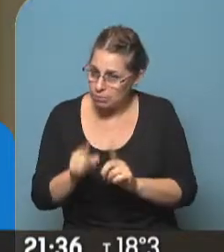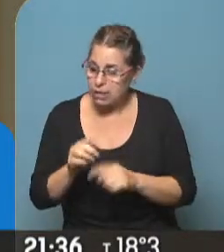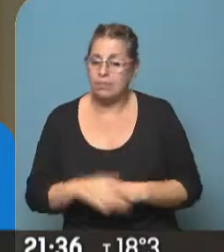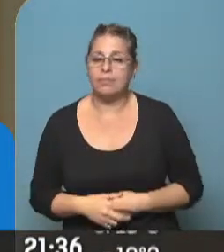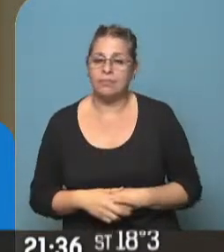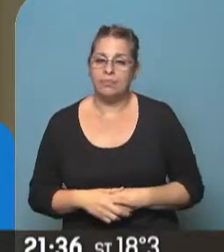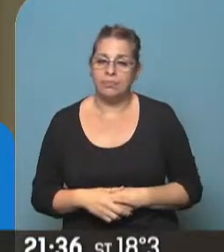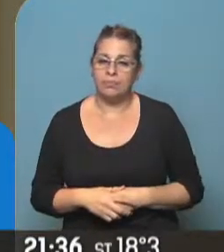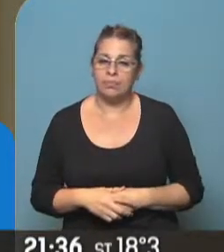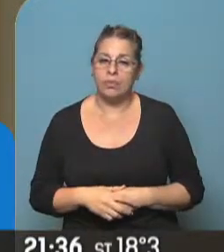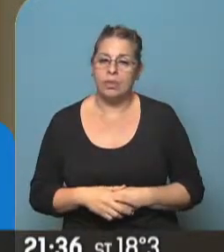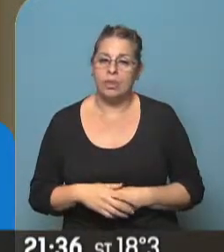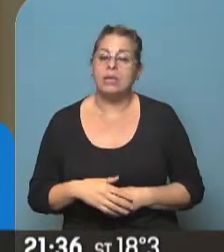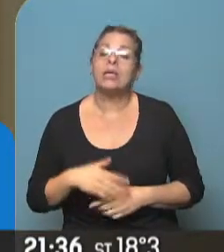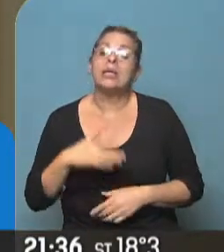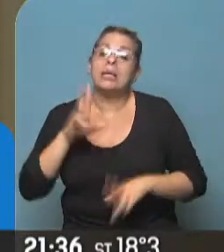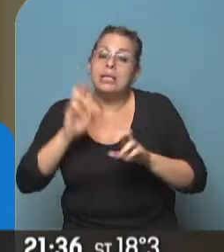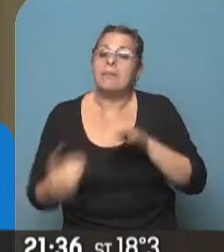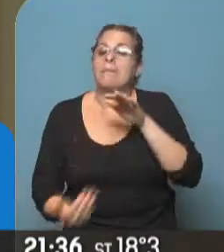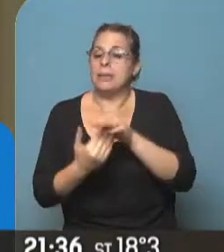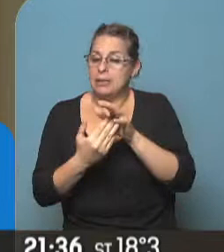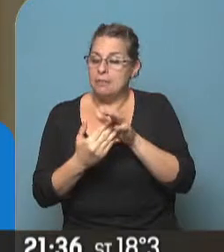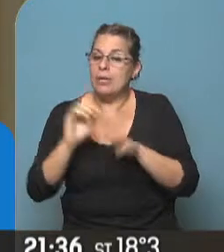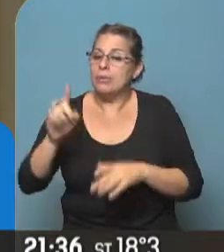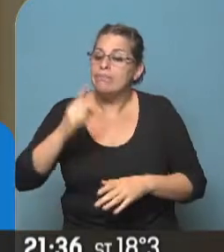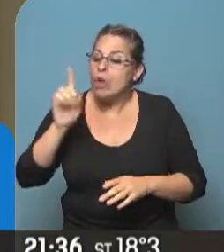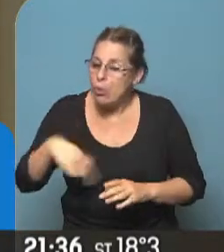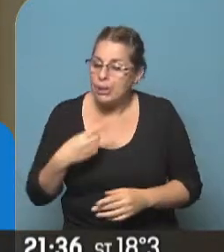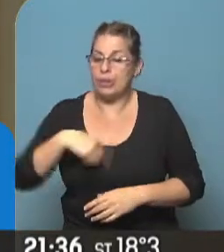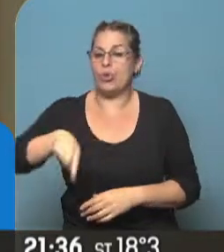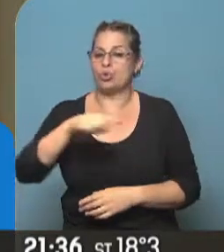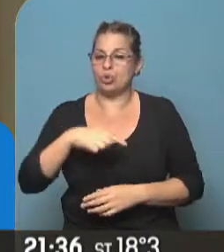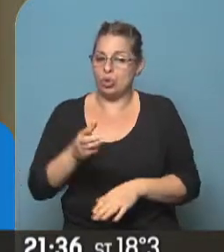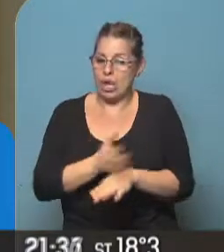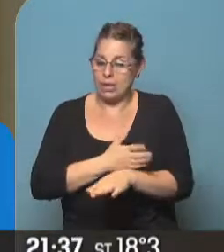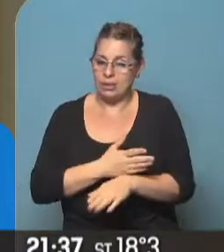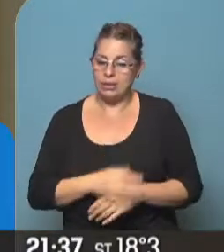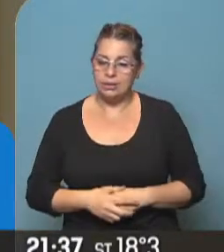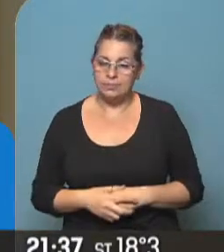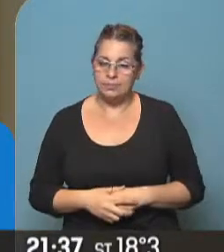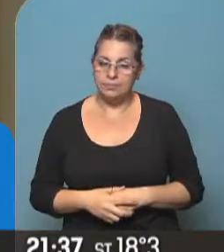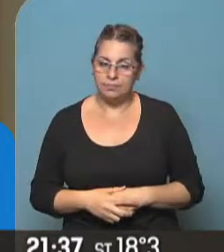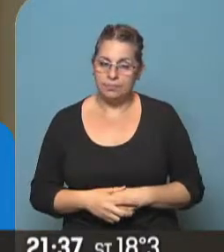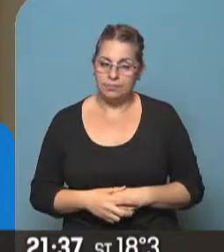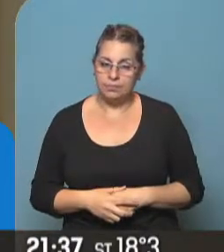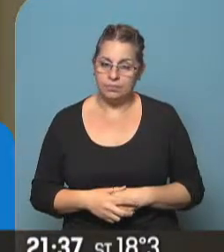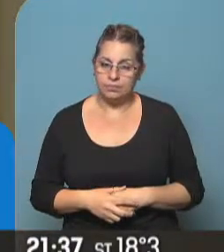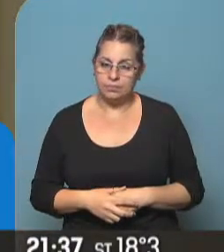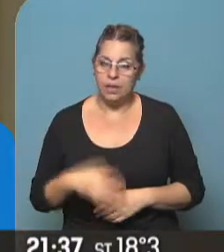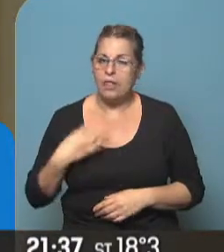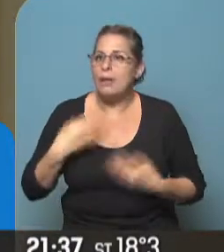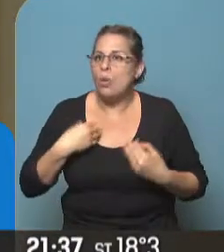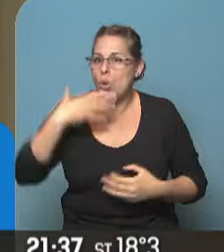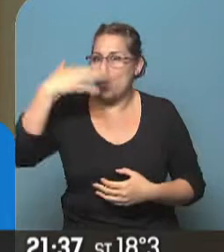suerte de lo que es el proceso principal en función de eso nosotros no teníamos lo que tenemos que hacer era